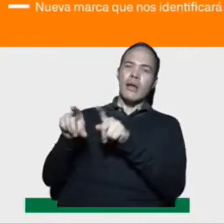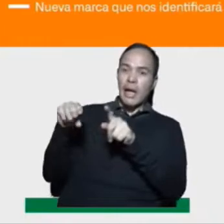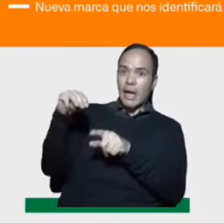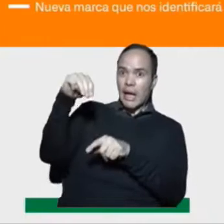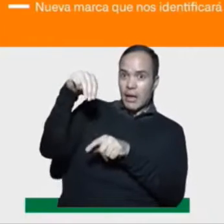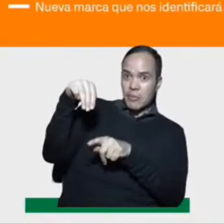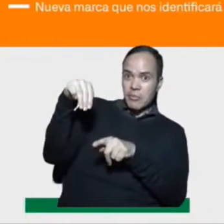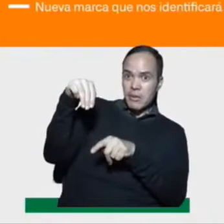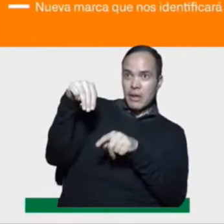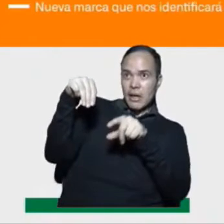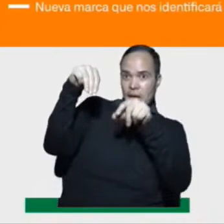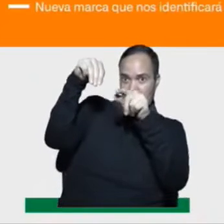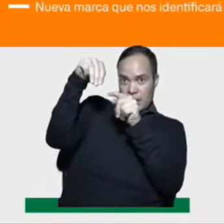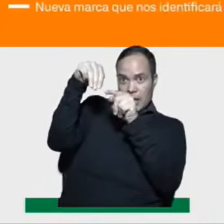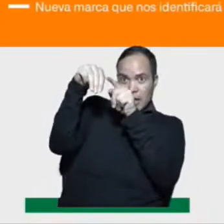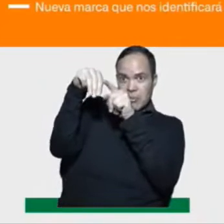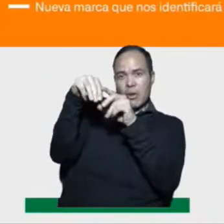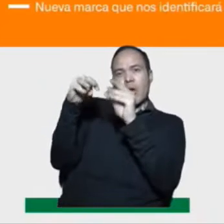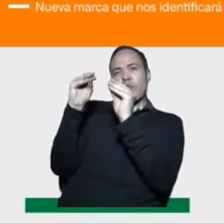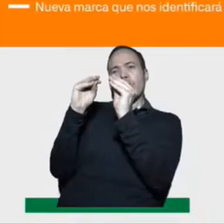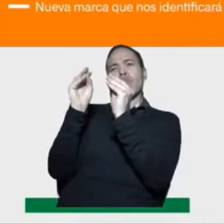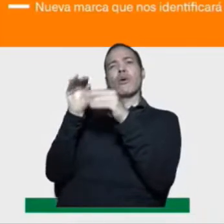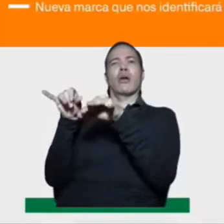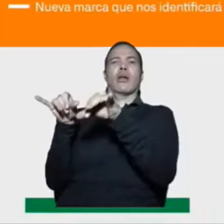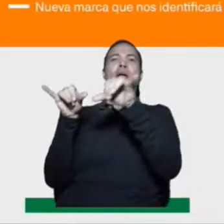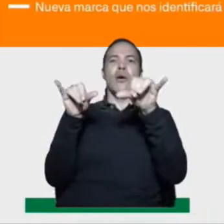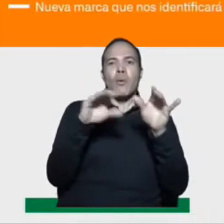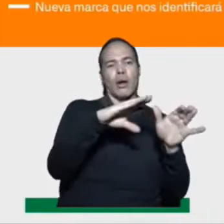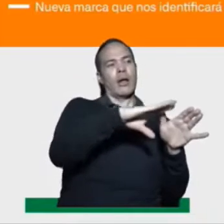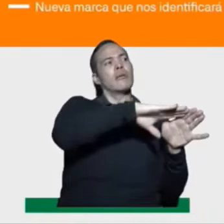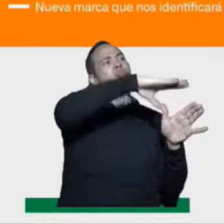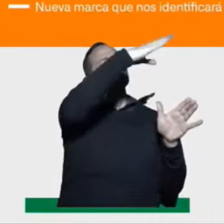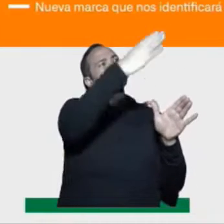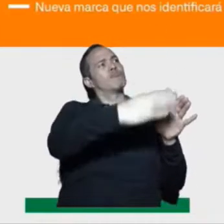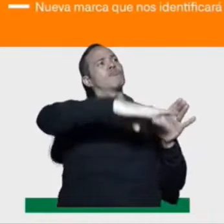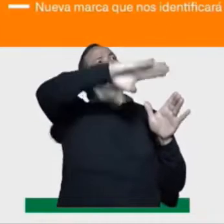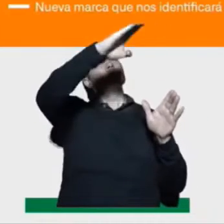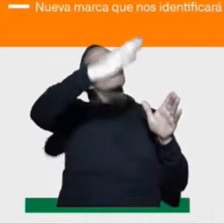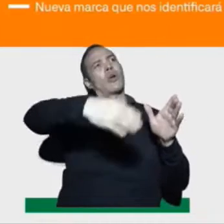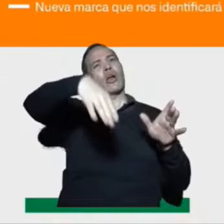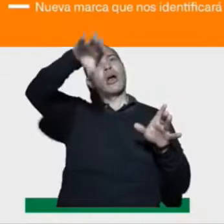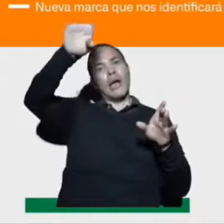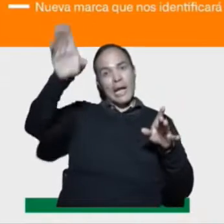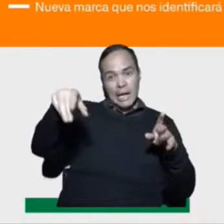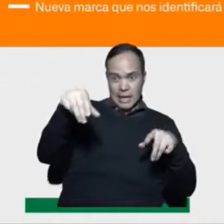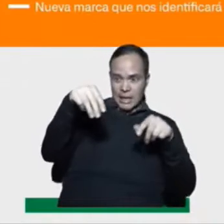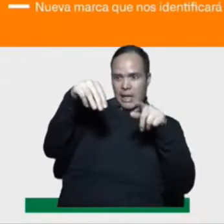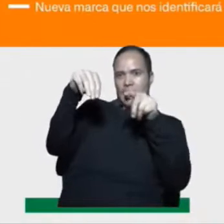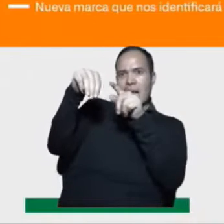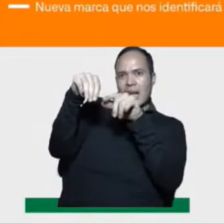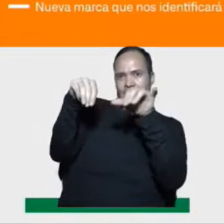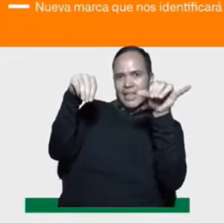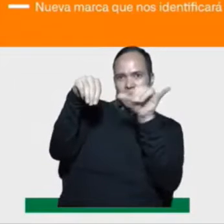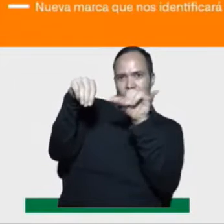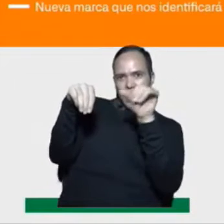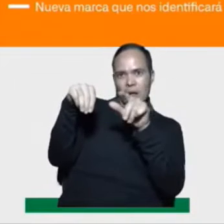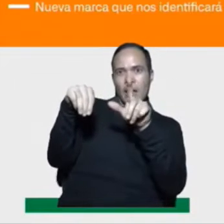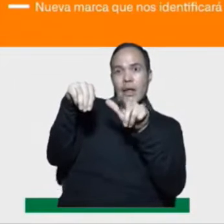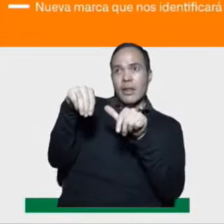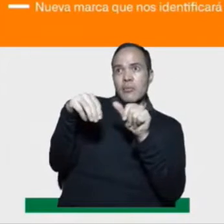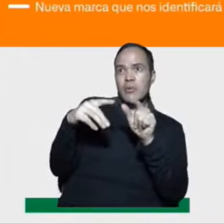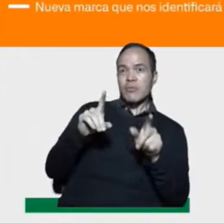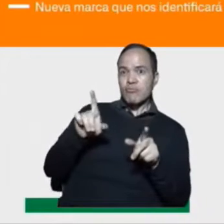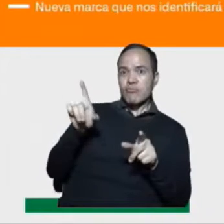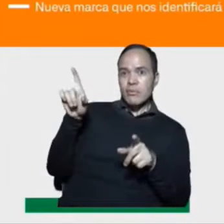las montañas, porque esta es la ciudad que está rodeada de montañas, sino que en esa florecita que ustedes ven ahí representa